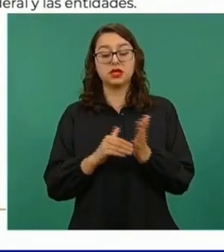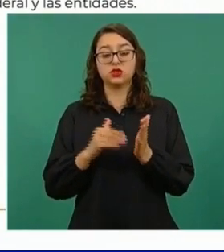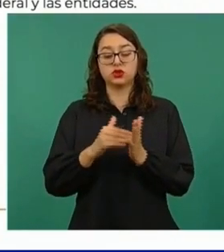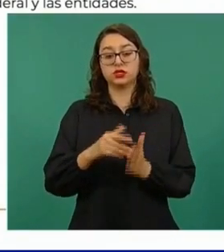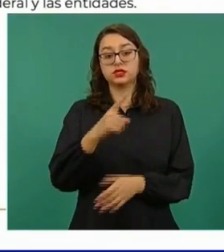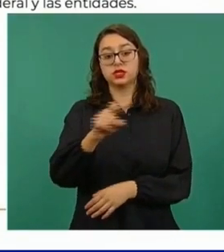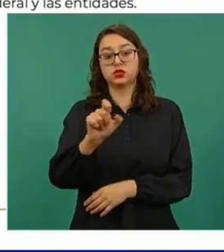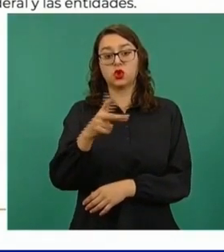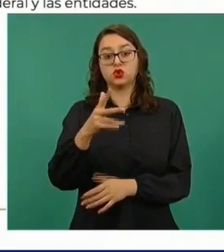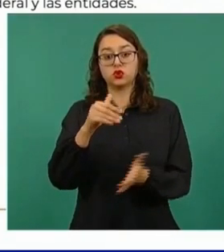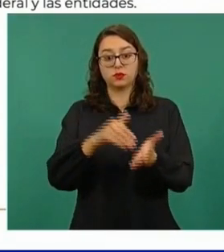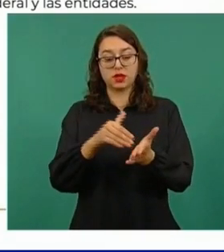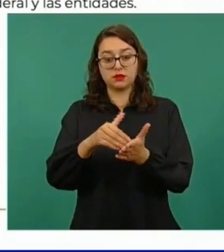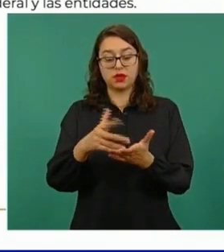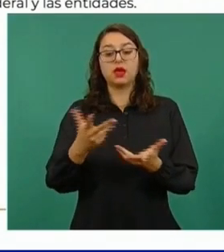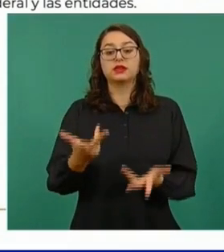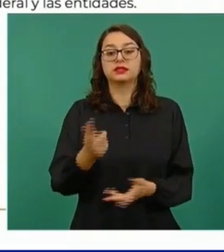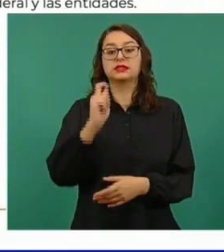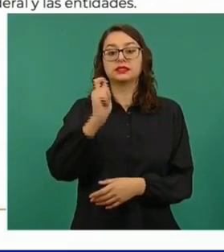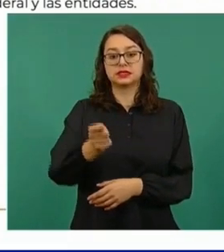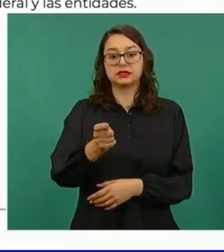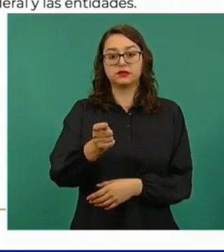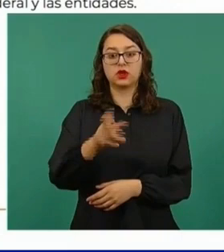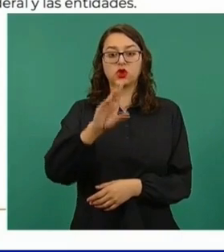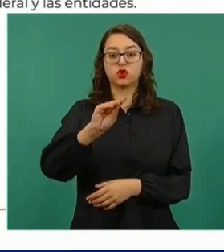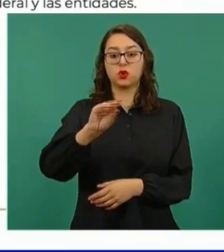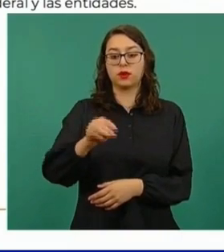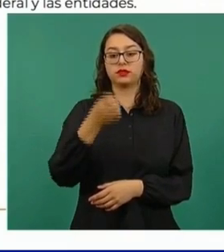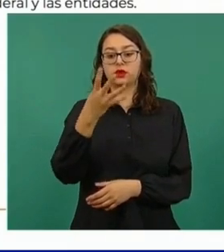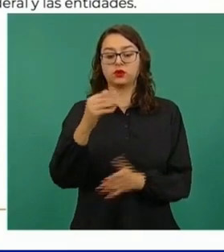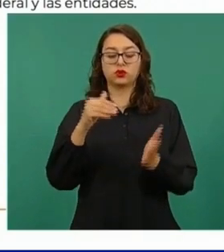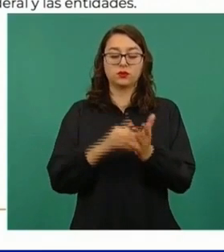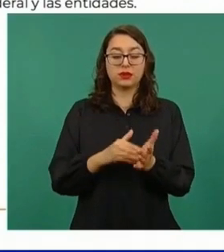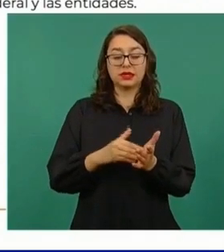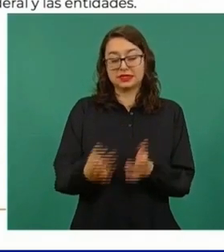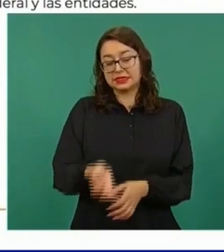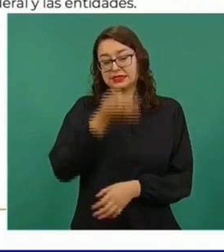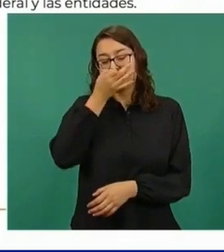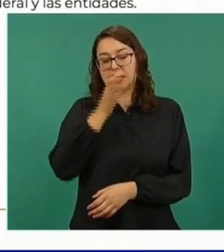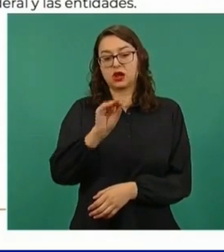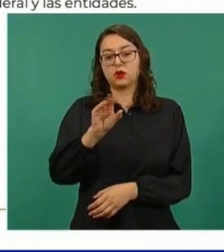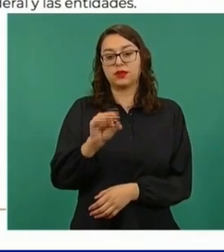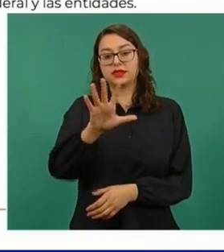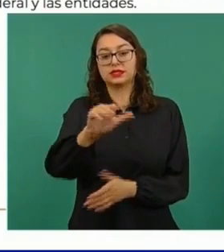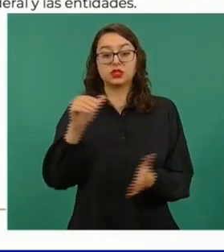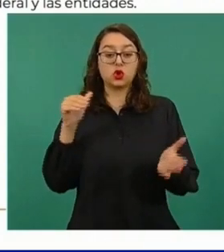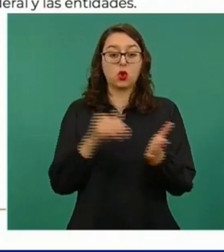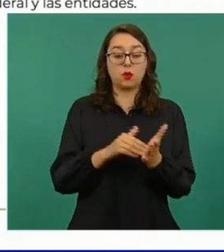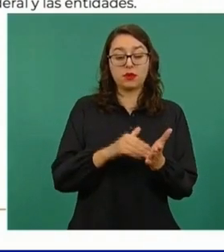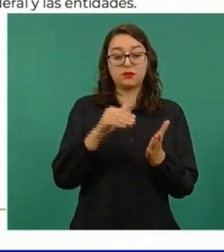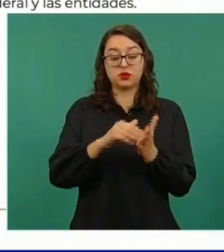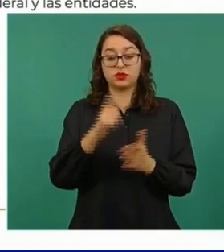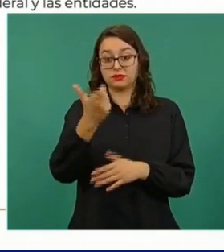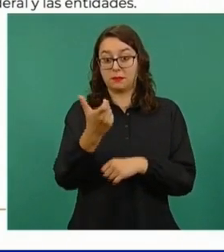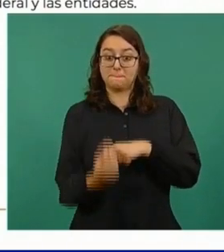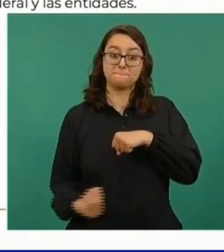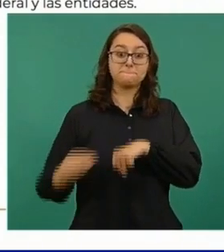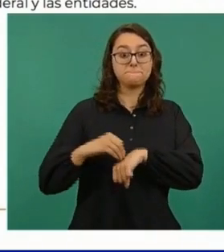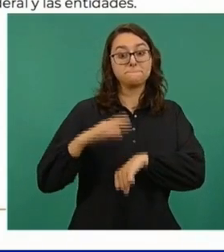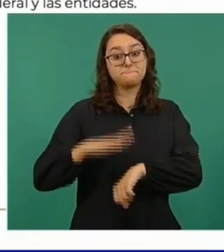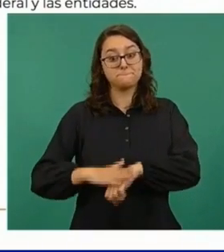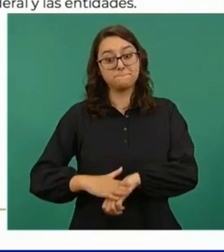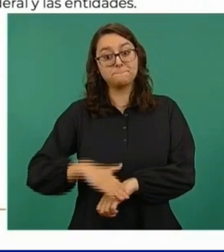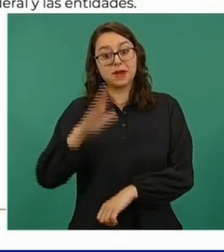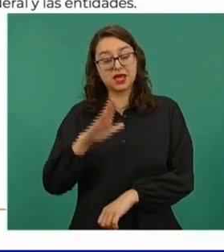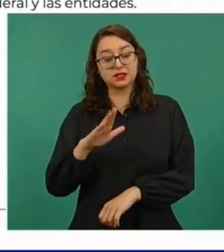2.108.000, que representa 94.600, casi 95.000 millones de pesos adicionales que van a recibir